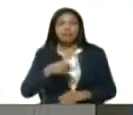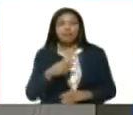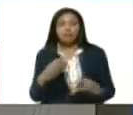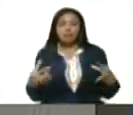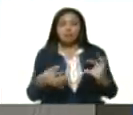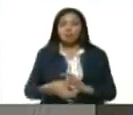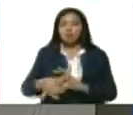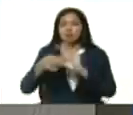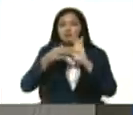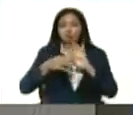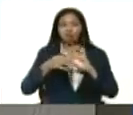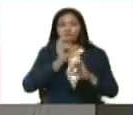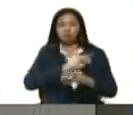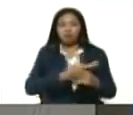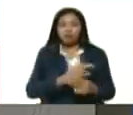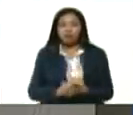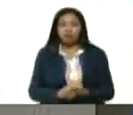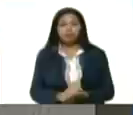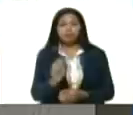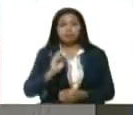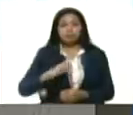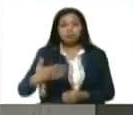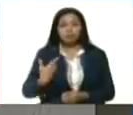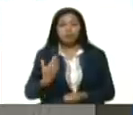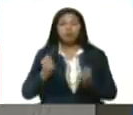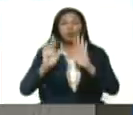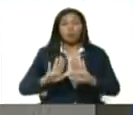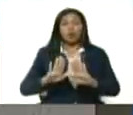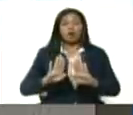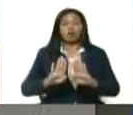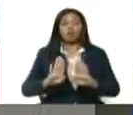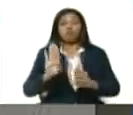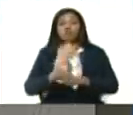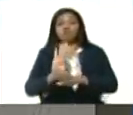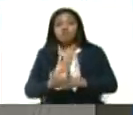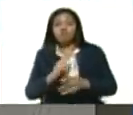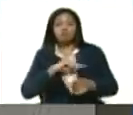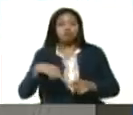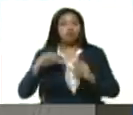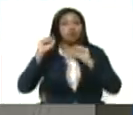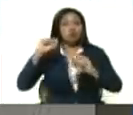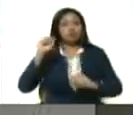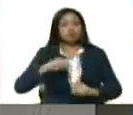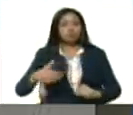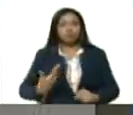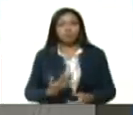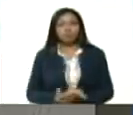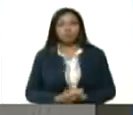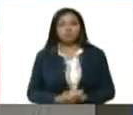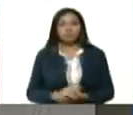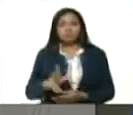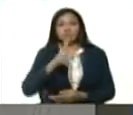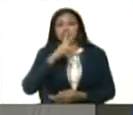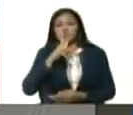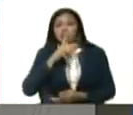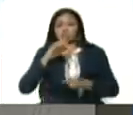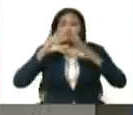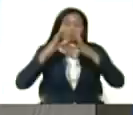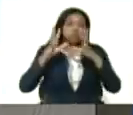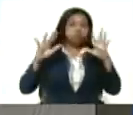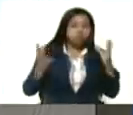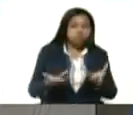unidos para poder detener, como en efecto estamos logrando, esta terrible pandemia,